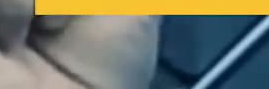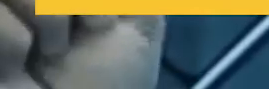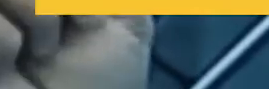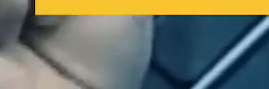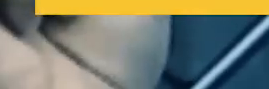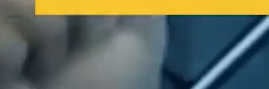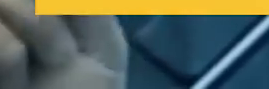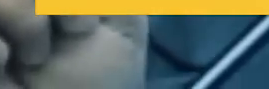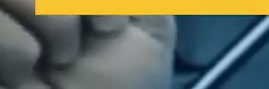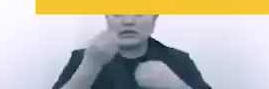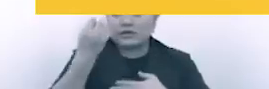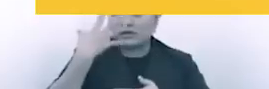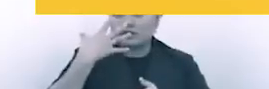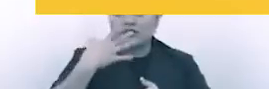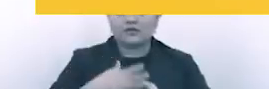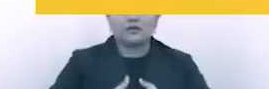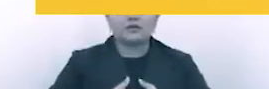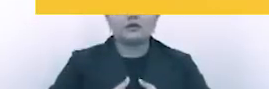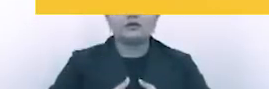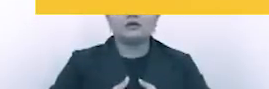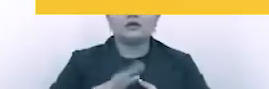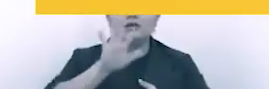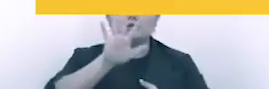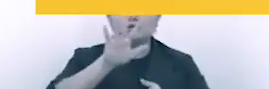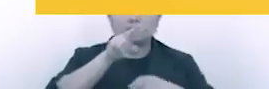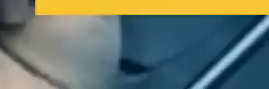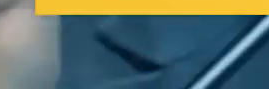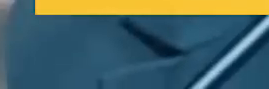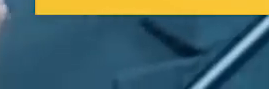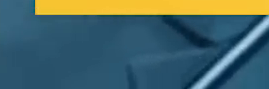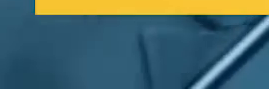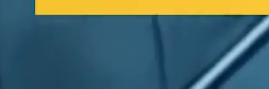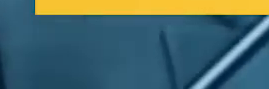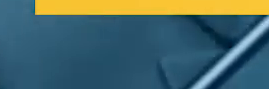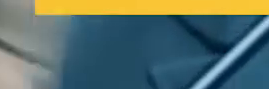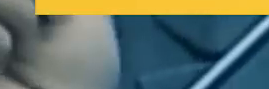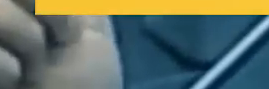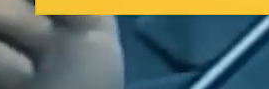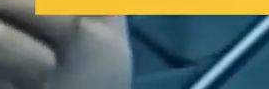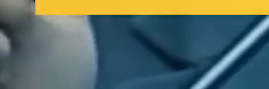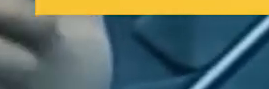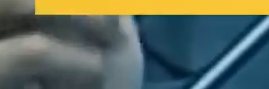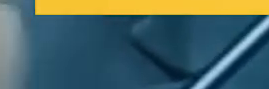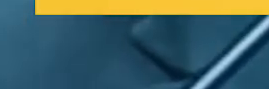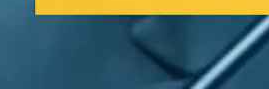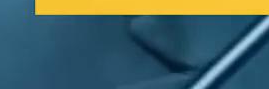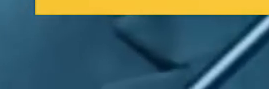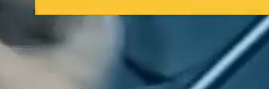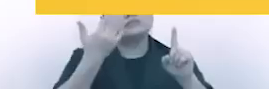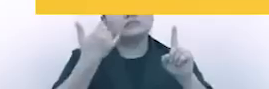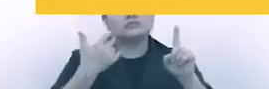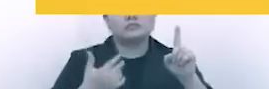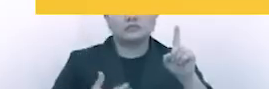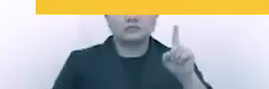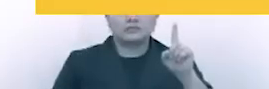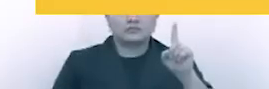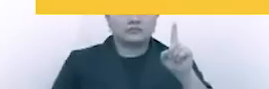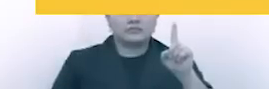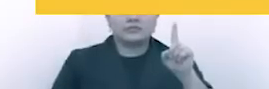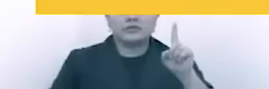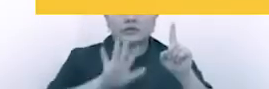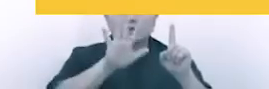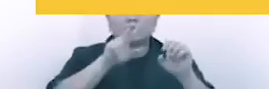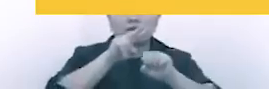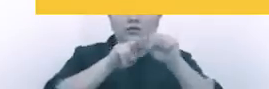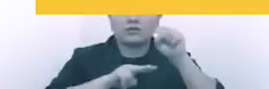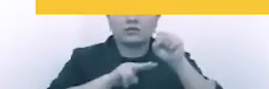a un agricultor que te diga que llevaba sus cinco dólares para el almuerzo. Y que de pronto le llegaban y le decían, sacate algo. Y le quitaban esos